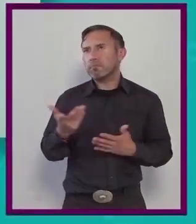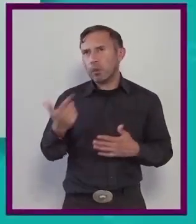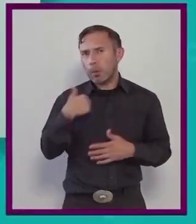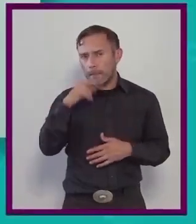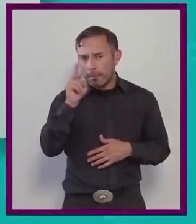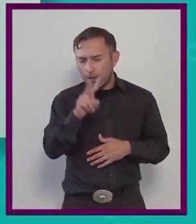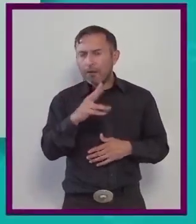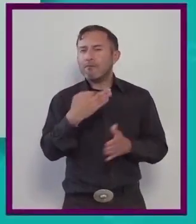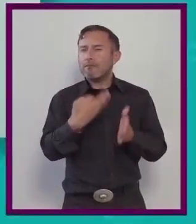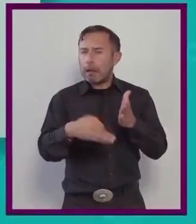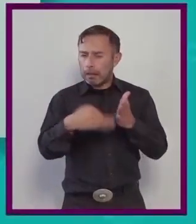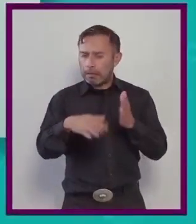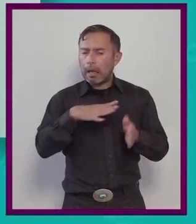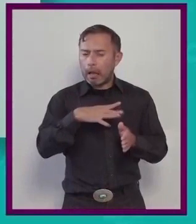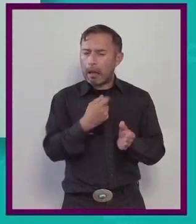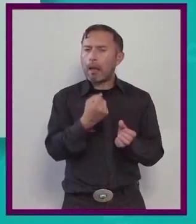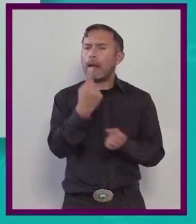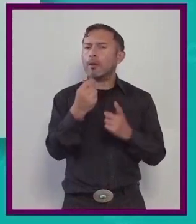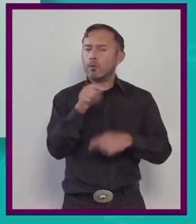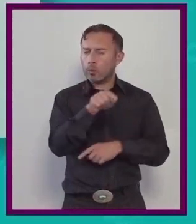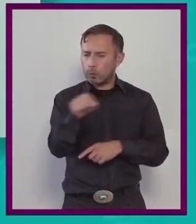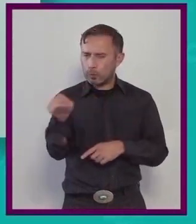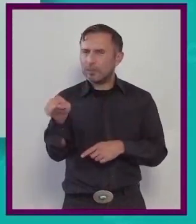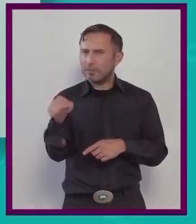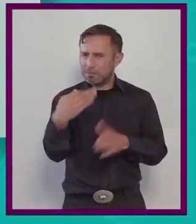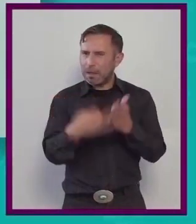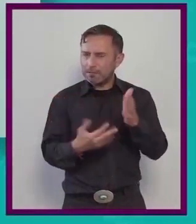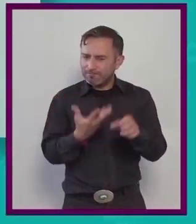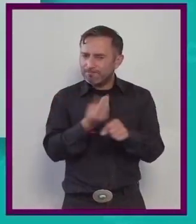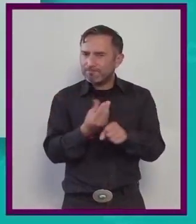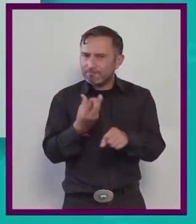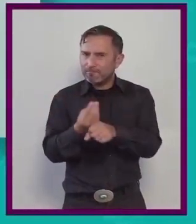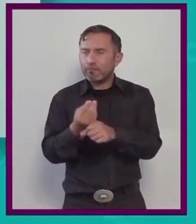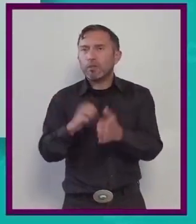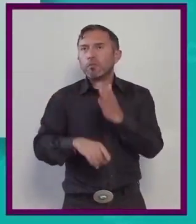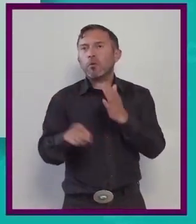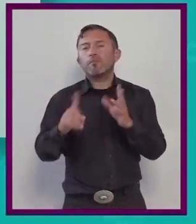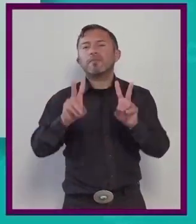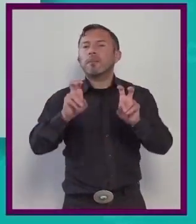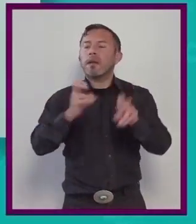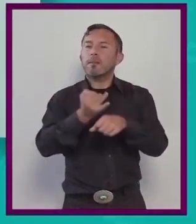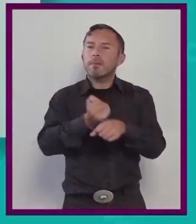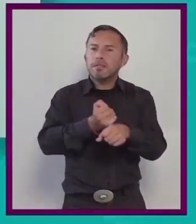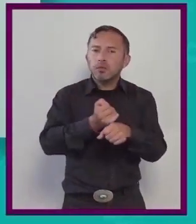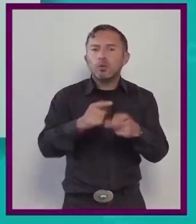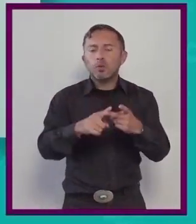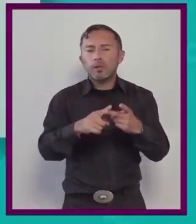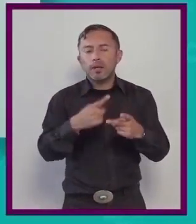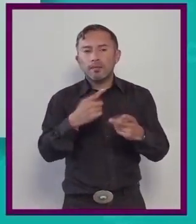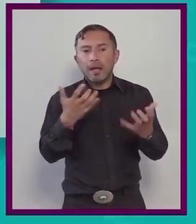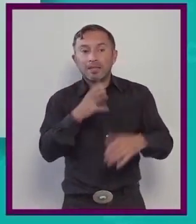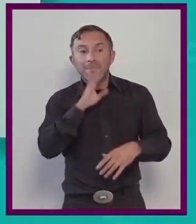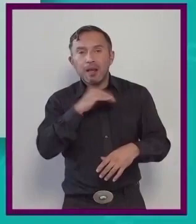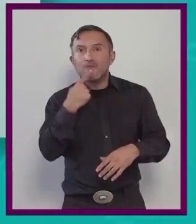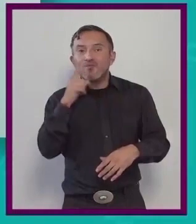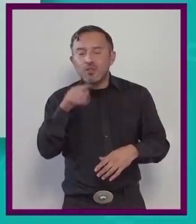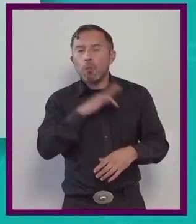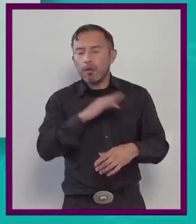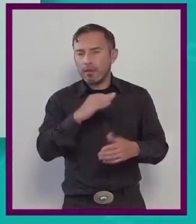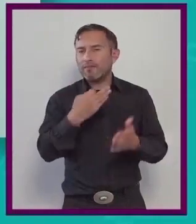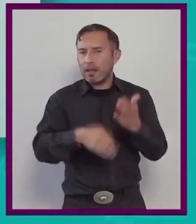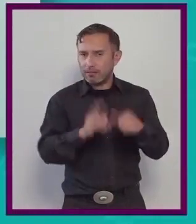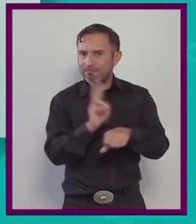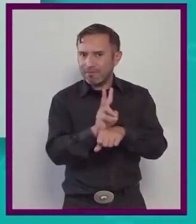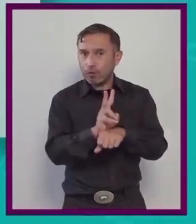tenemos muchas áreas de oportunidad, sobre todo dentro de la investigación y la persecución de los delitos, dentro de